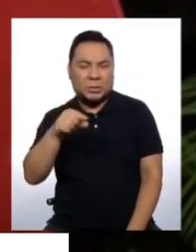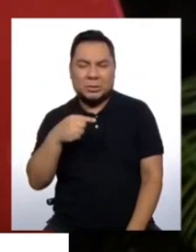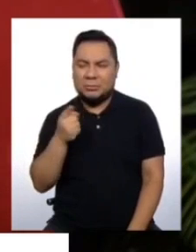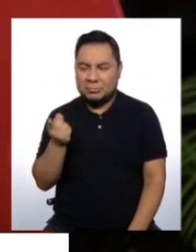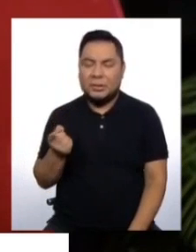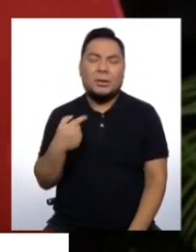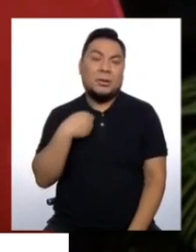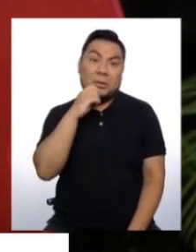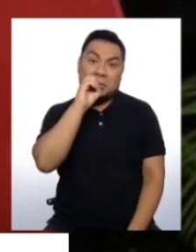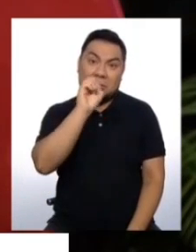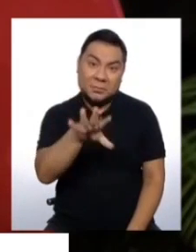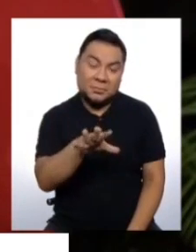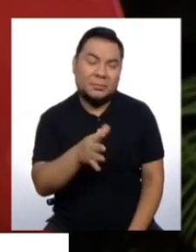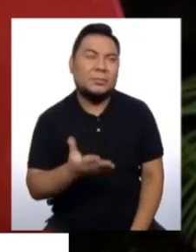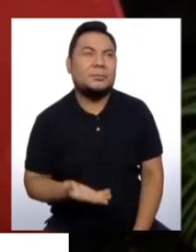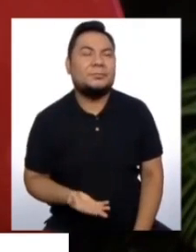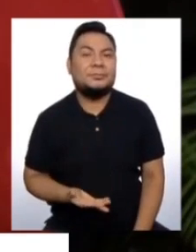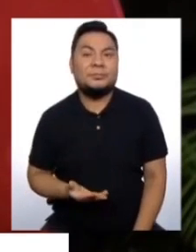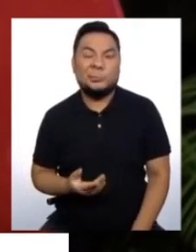decirle que